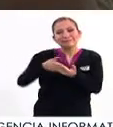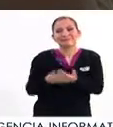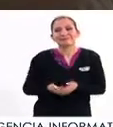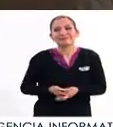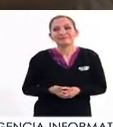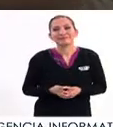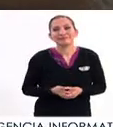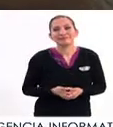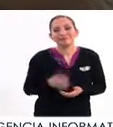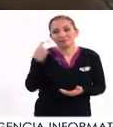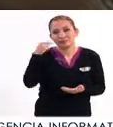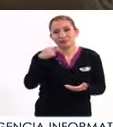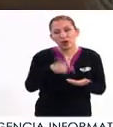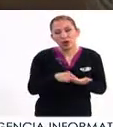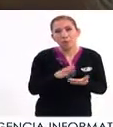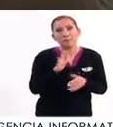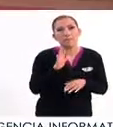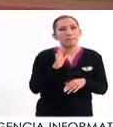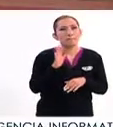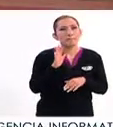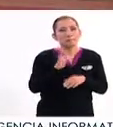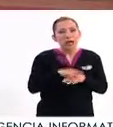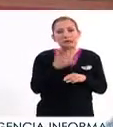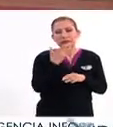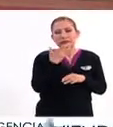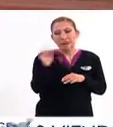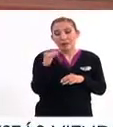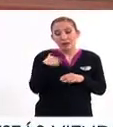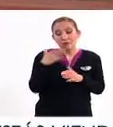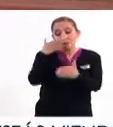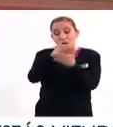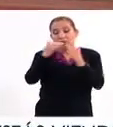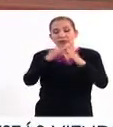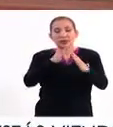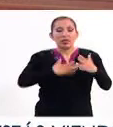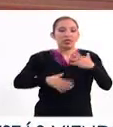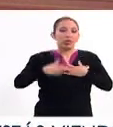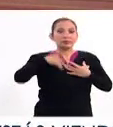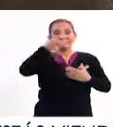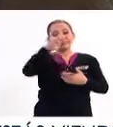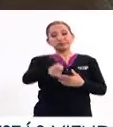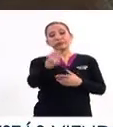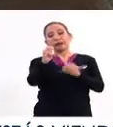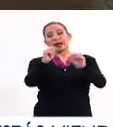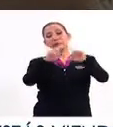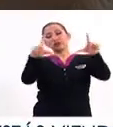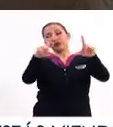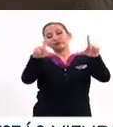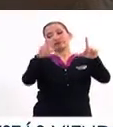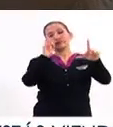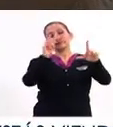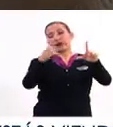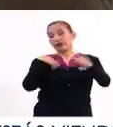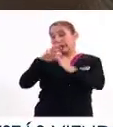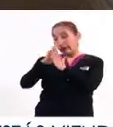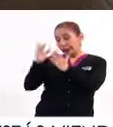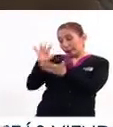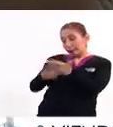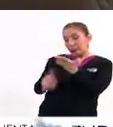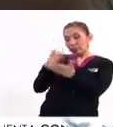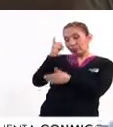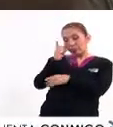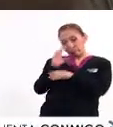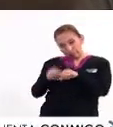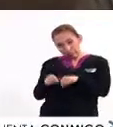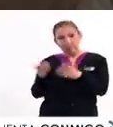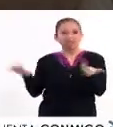ya, que ponerte a leer un libro porque te vas a dormir. Entonces siempre es un esfuerzo, pero se debe de fomentar que es un esfuerzo que